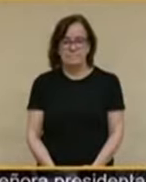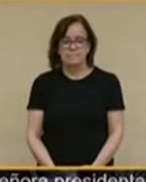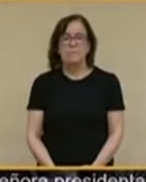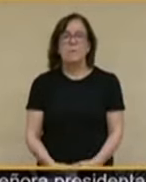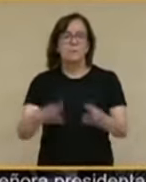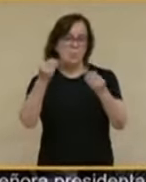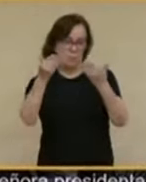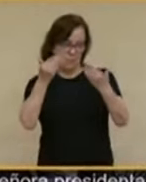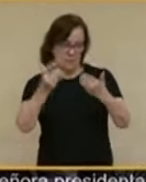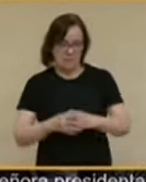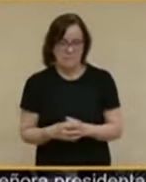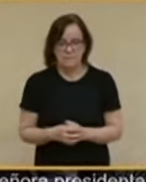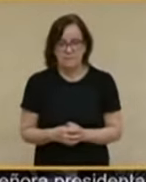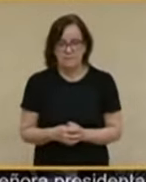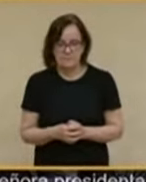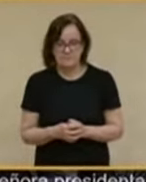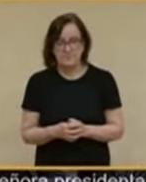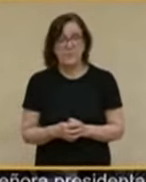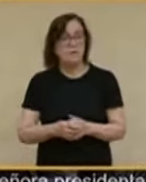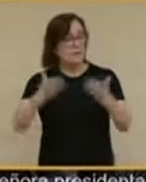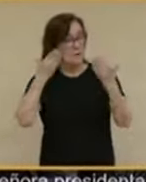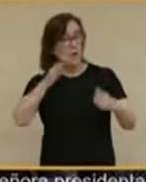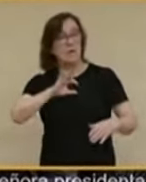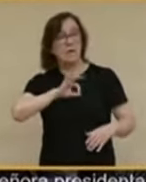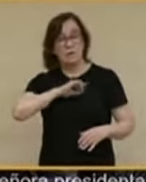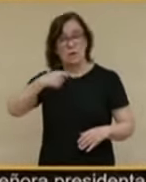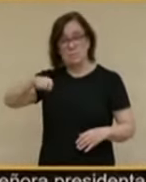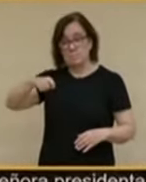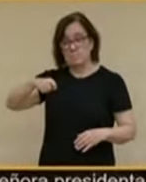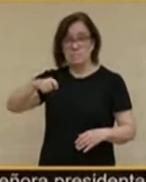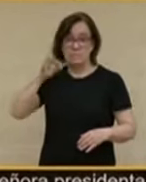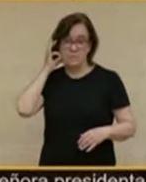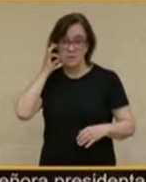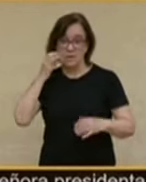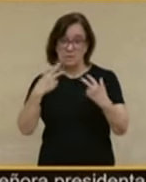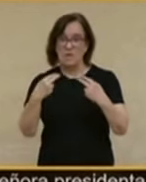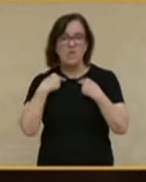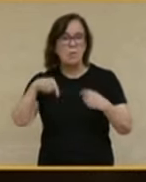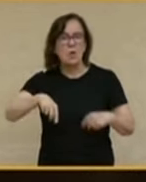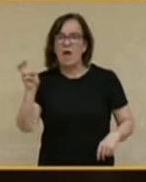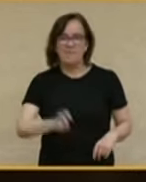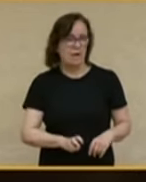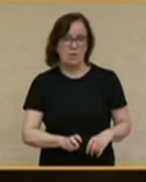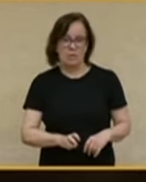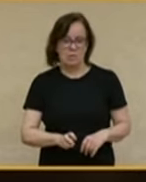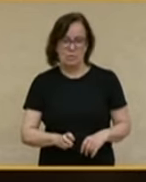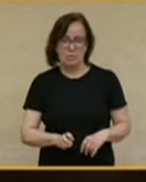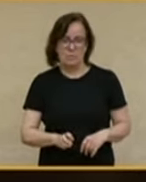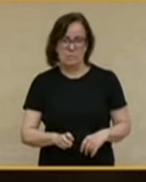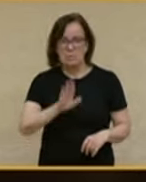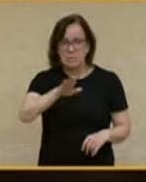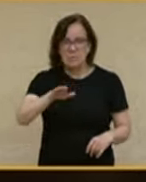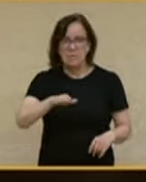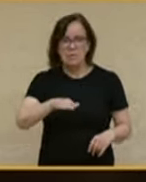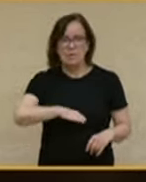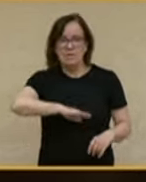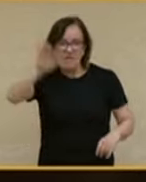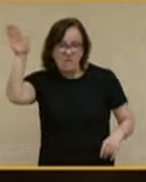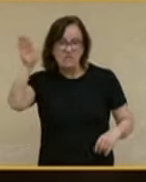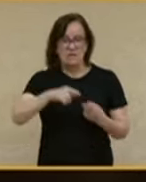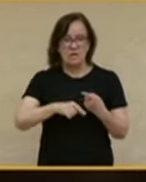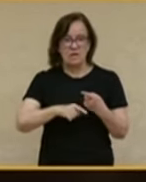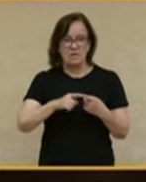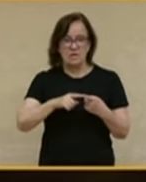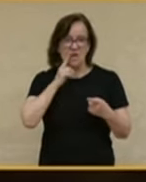Muchas gracias. Gracias, señora presidenta, señores y señores diputados. Yo no vengo aquí a llamar neofascistas